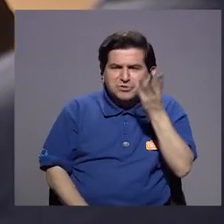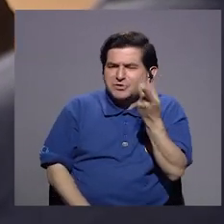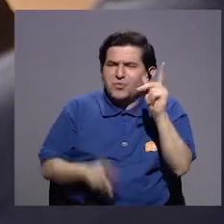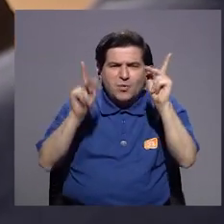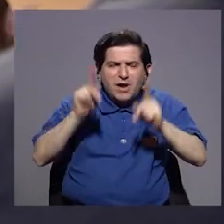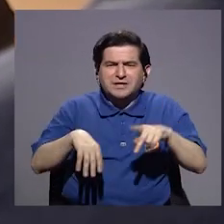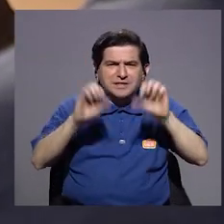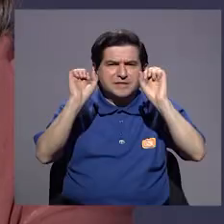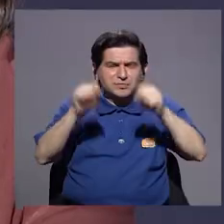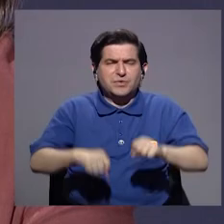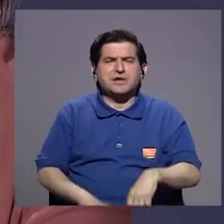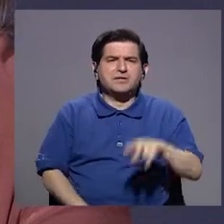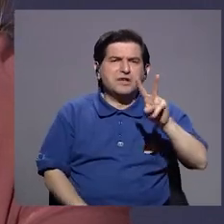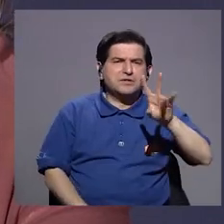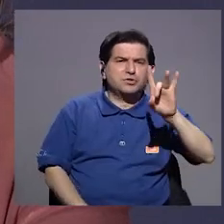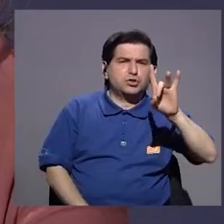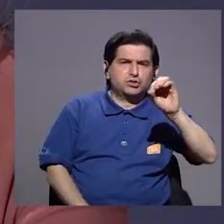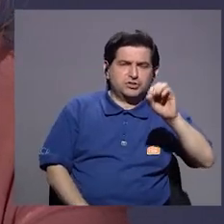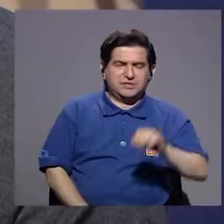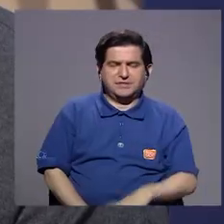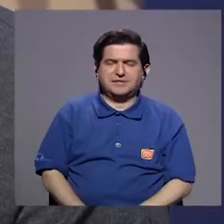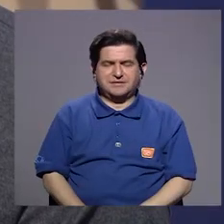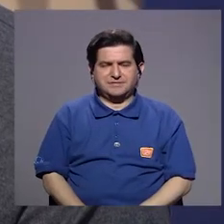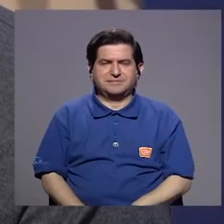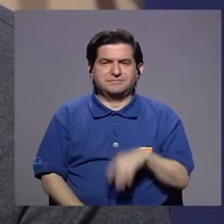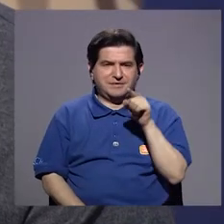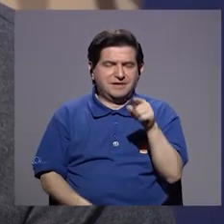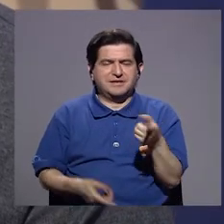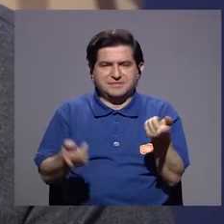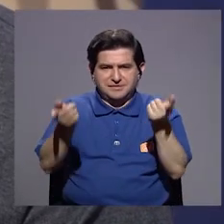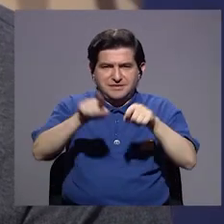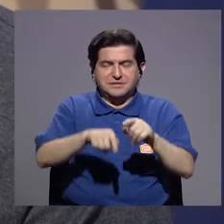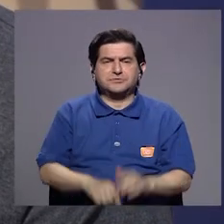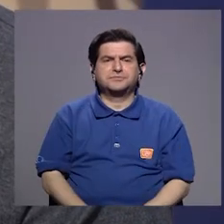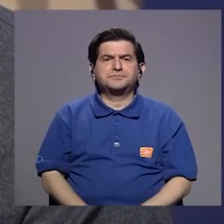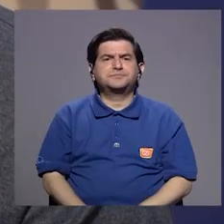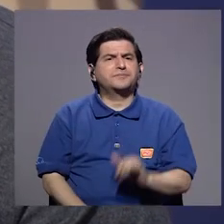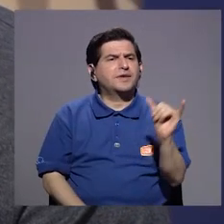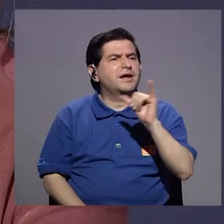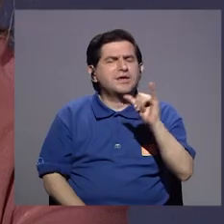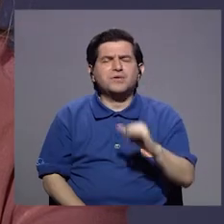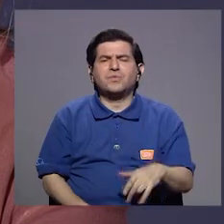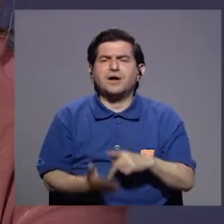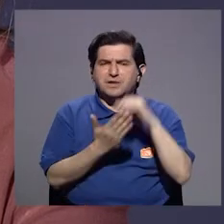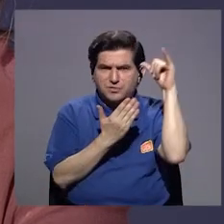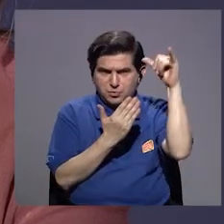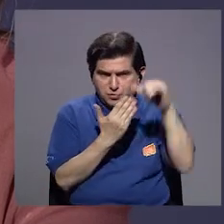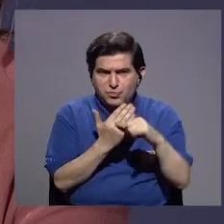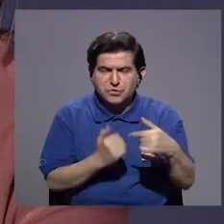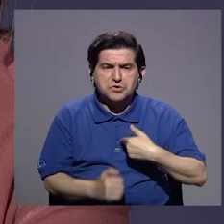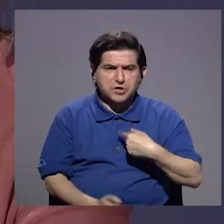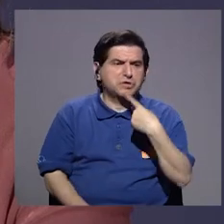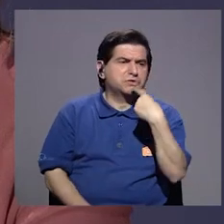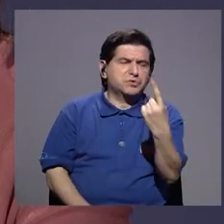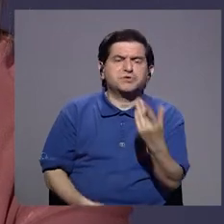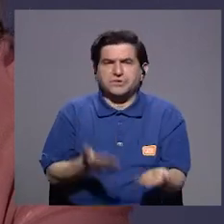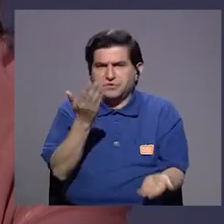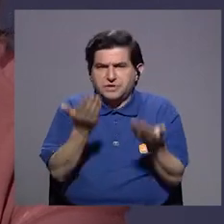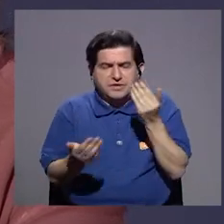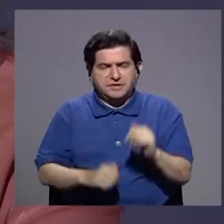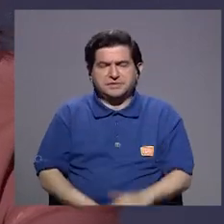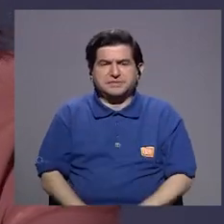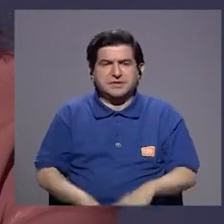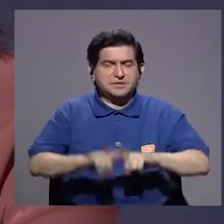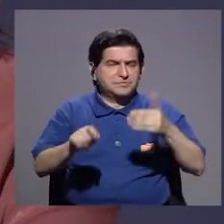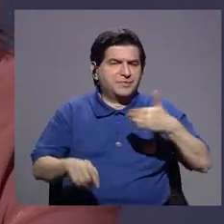tenga, ¿verdad? De 280 Teatro La Aduana. Sí. Bueno, pero, y de todas maneras está en proyecto, me atrevería a anunciarlo, aunque